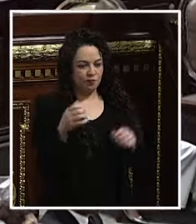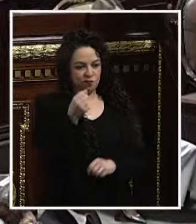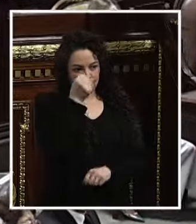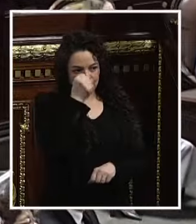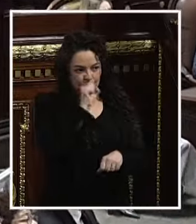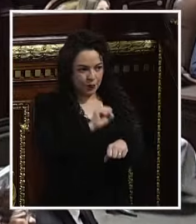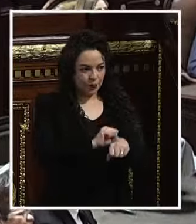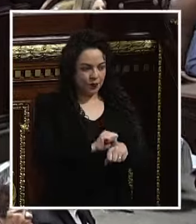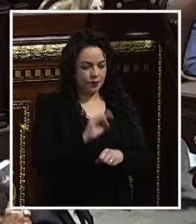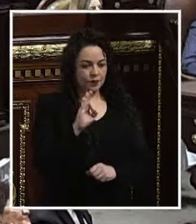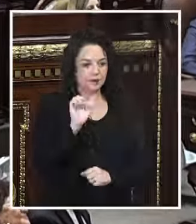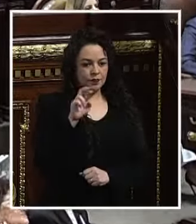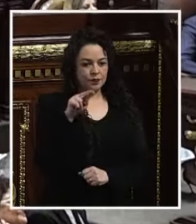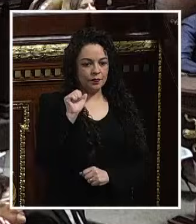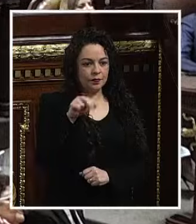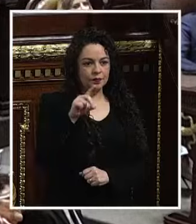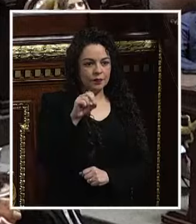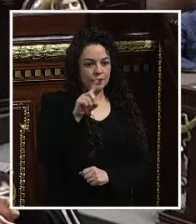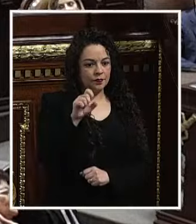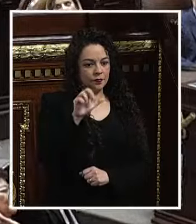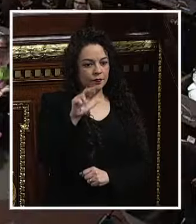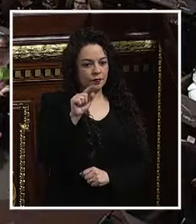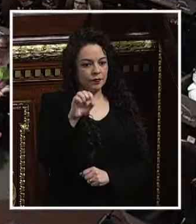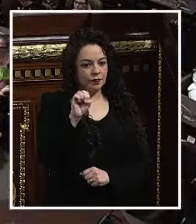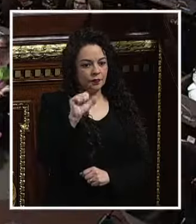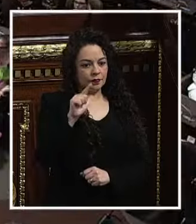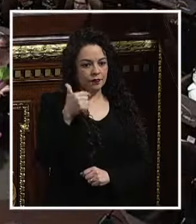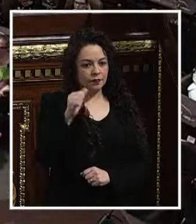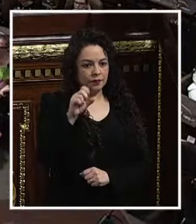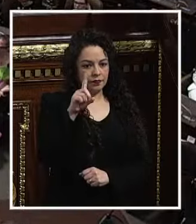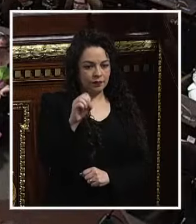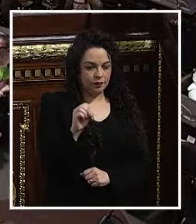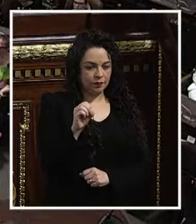Secretario, Fernando Zárate Salgado.